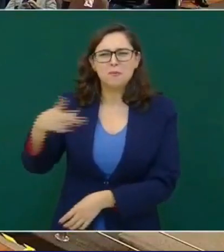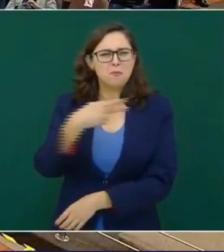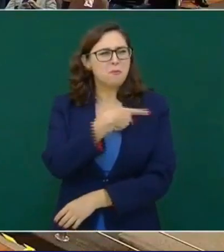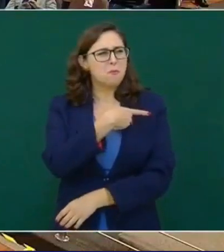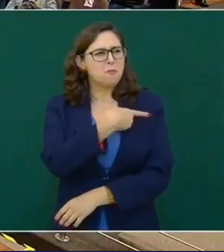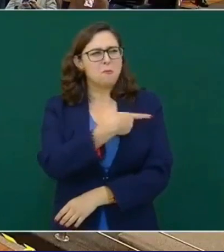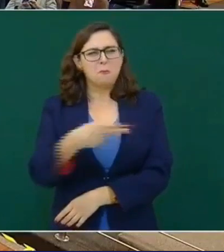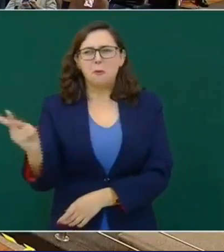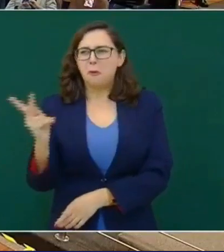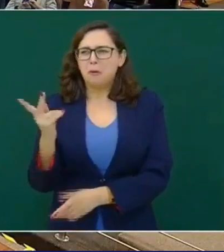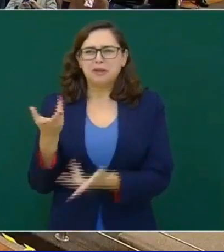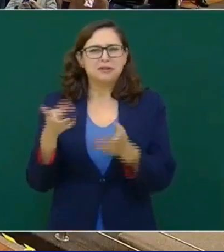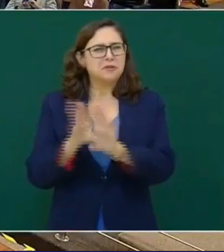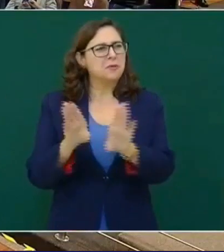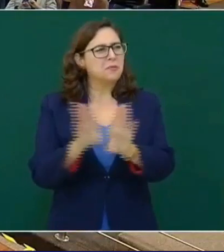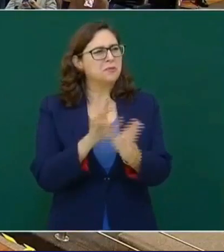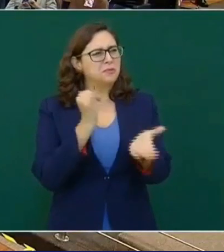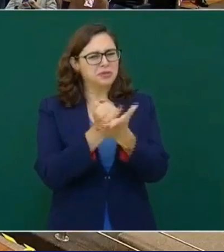¿Qué iban a poder cobrar?